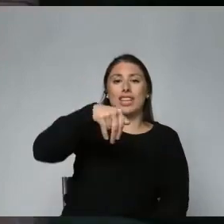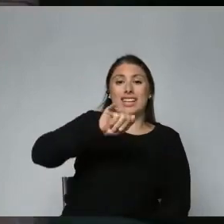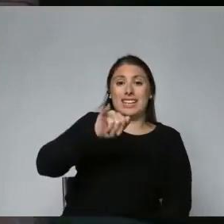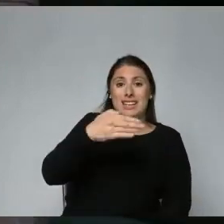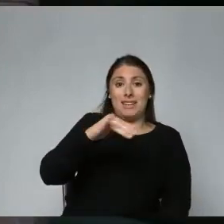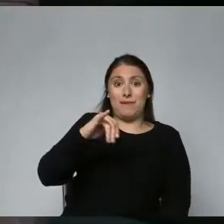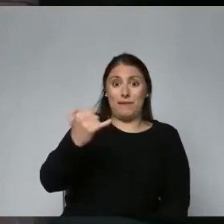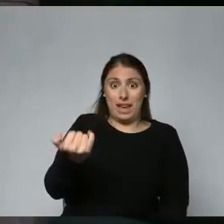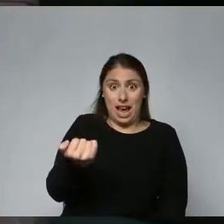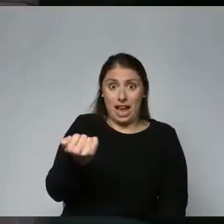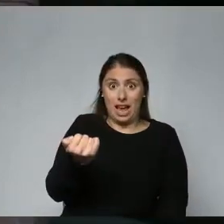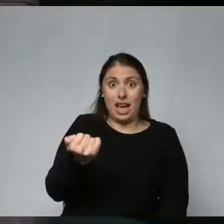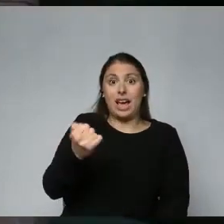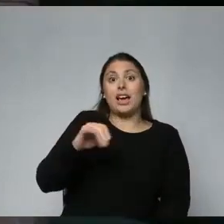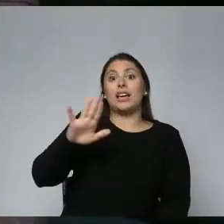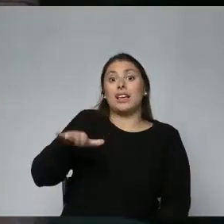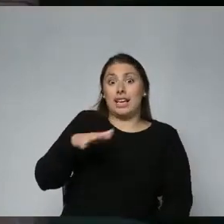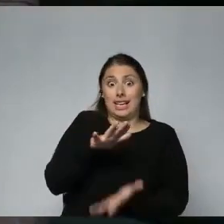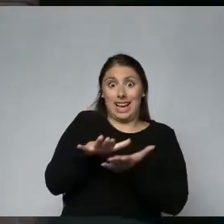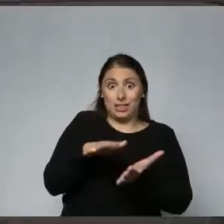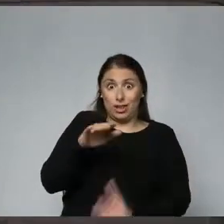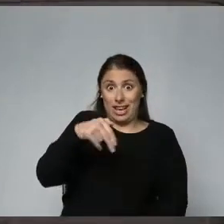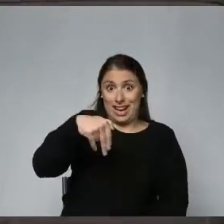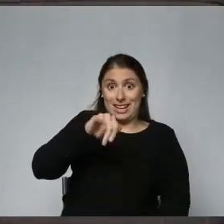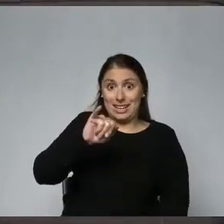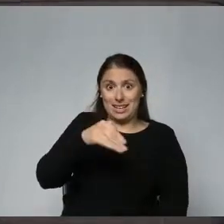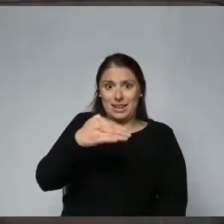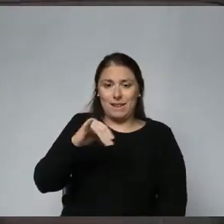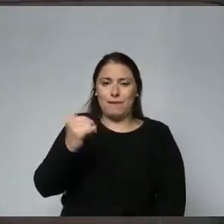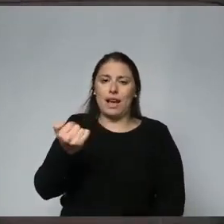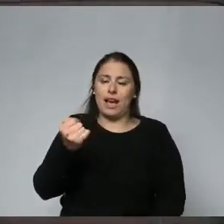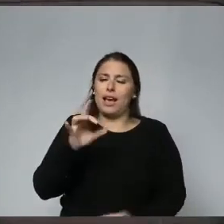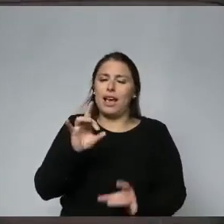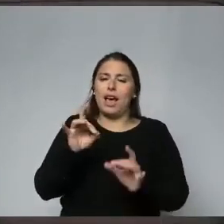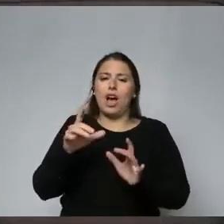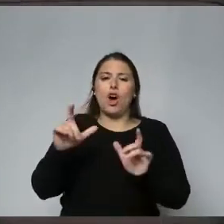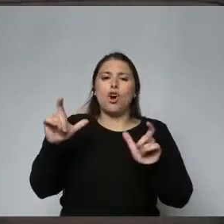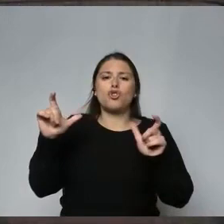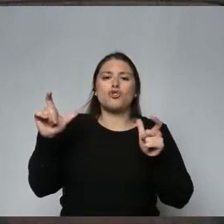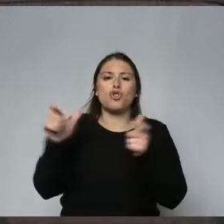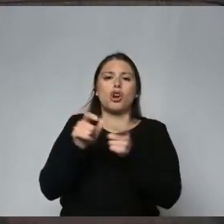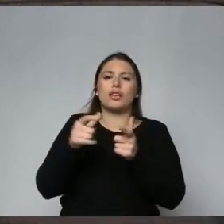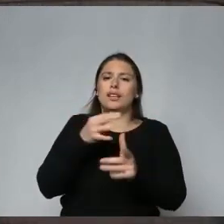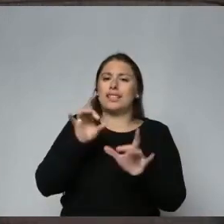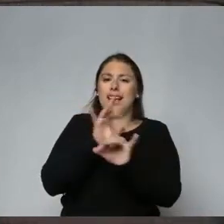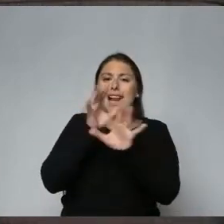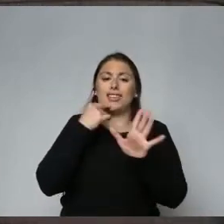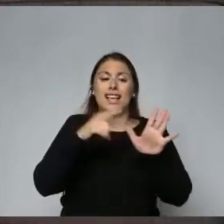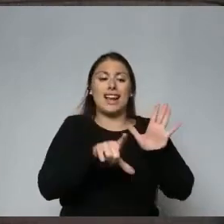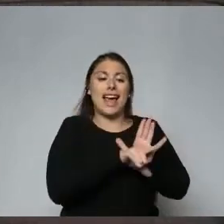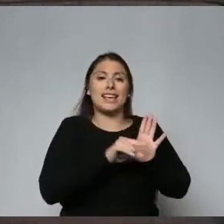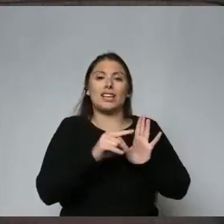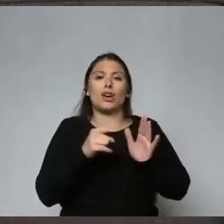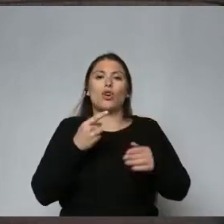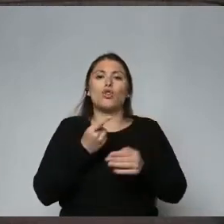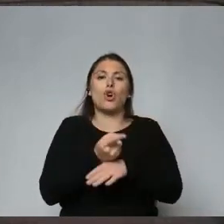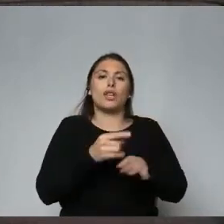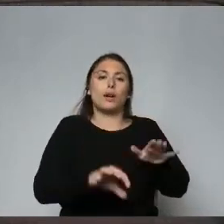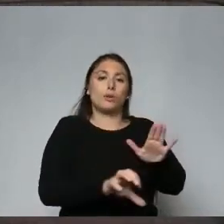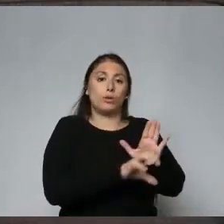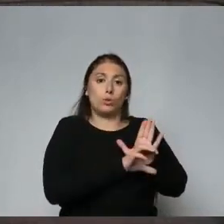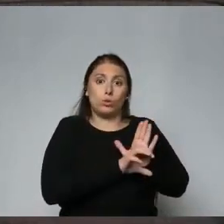de Nibia. En el caso de Nibia, la Corte claramente dice que esa ley es inconstitucional, pero